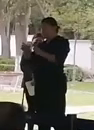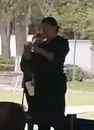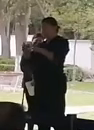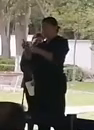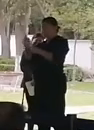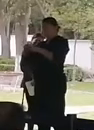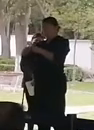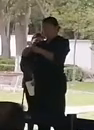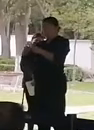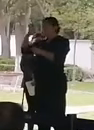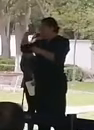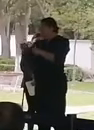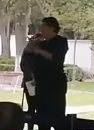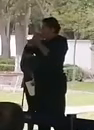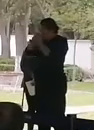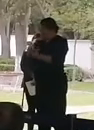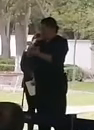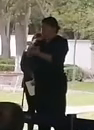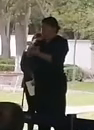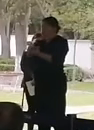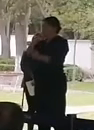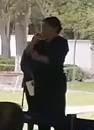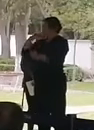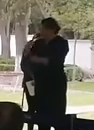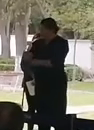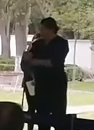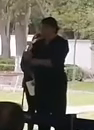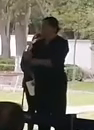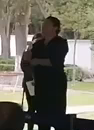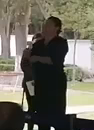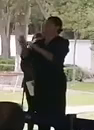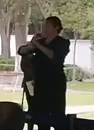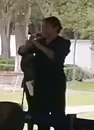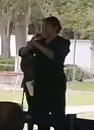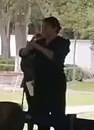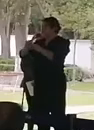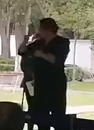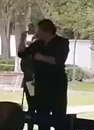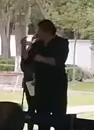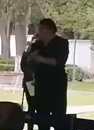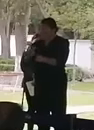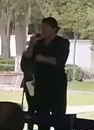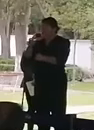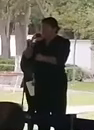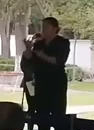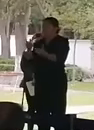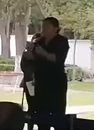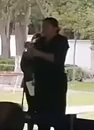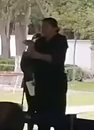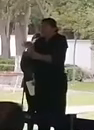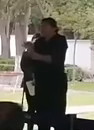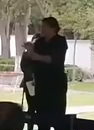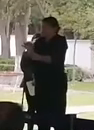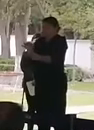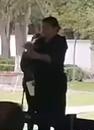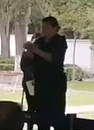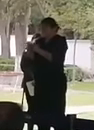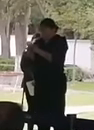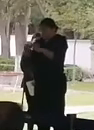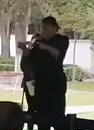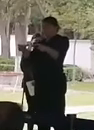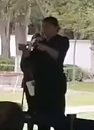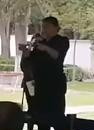apoyó y declaró que tenemos que ver esto de la migración en una manera regional. Gobernadora, eso